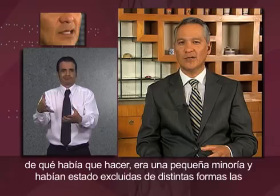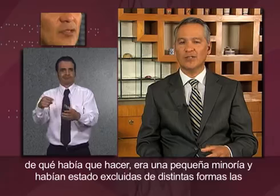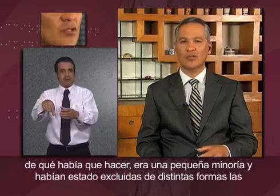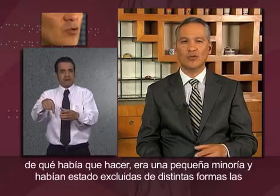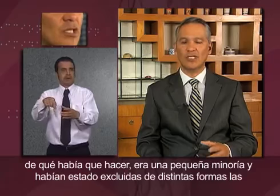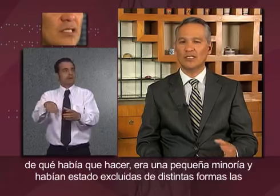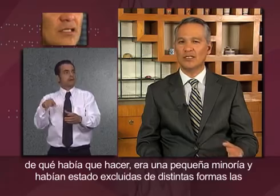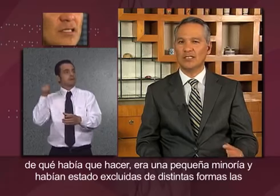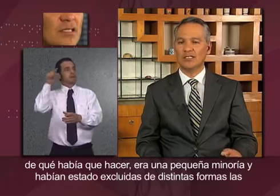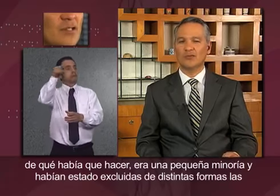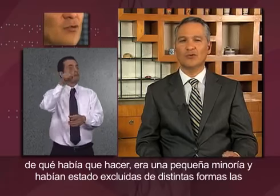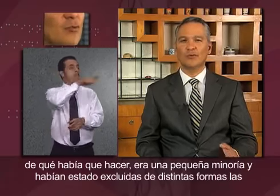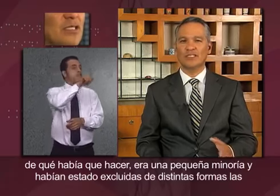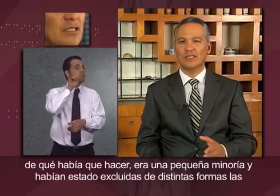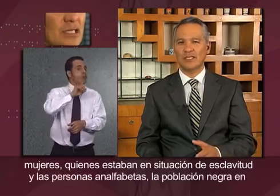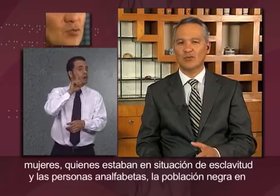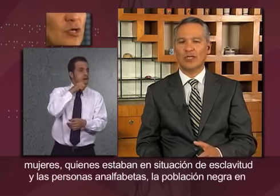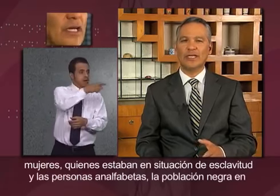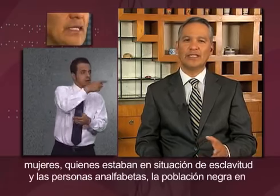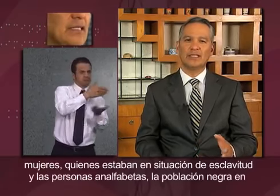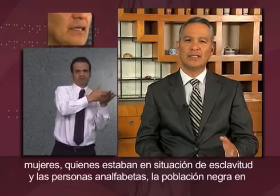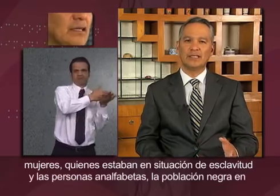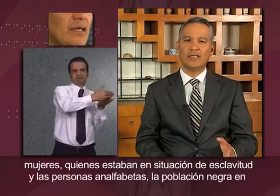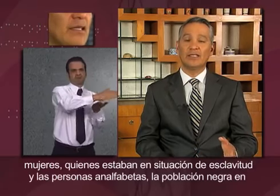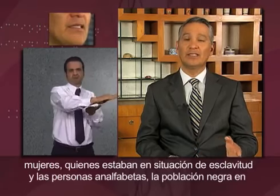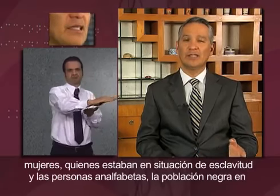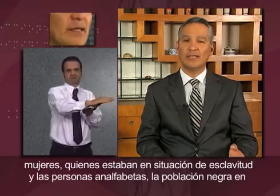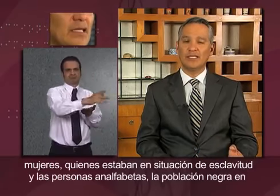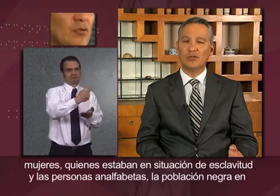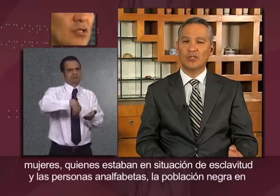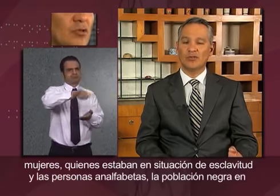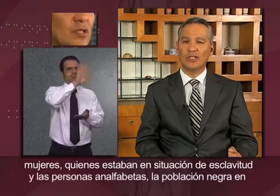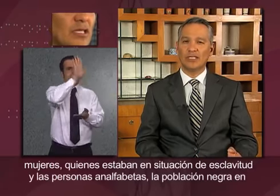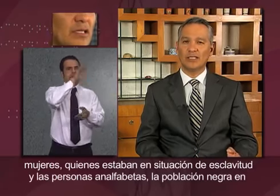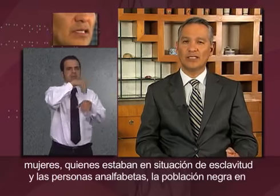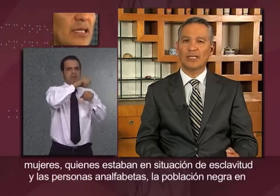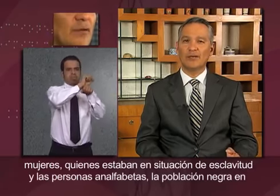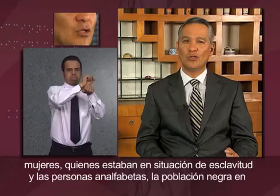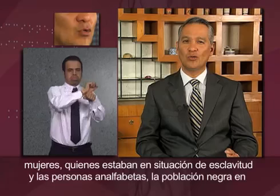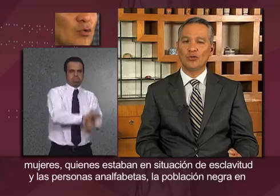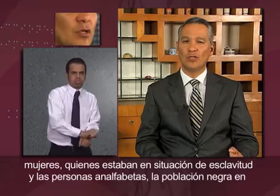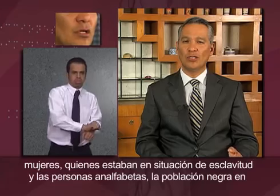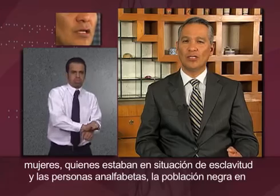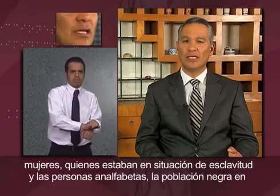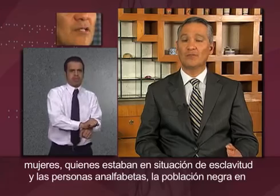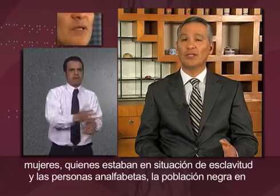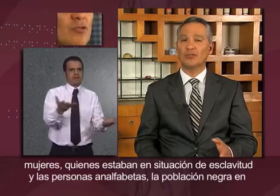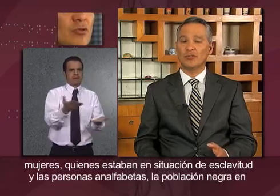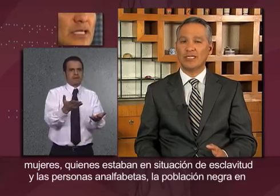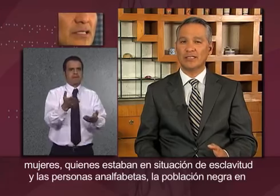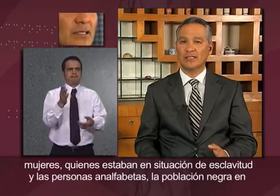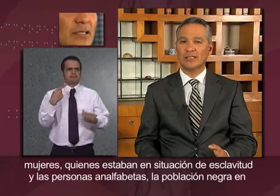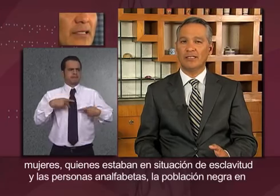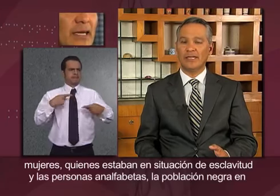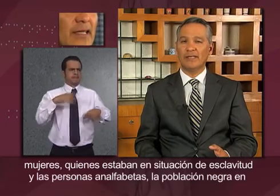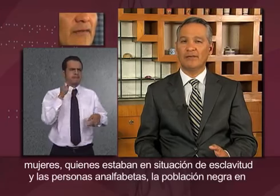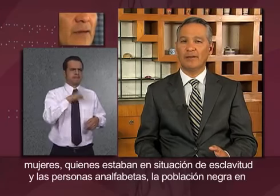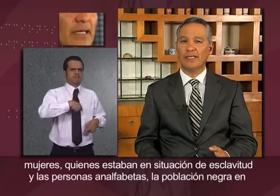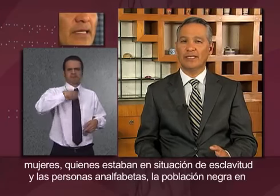habían estado excluidas de distintas formas las mujeres, quienes estaban en situación de esclavitud, las